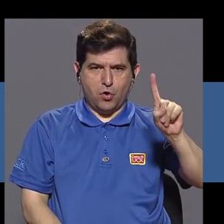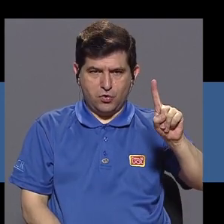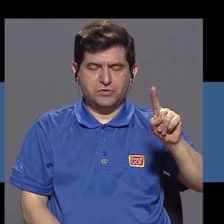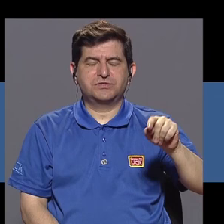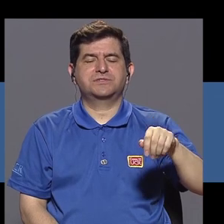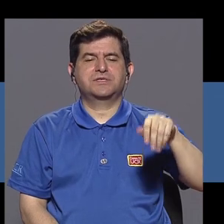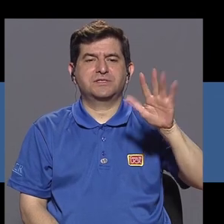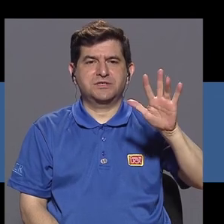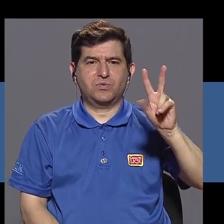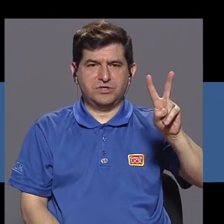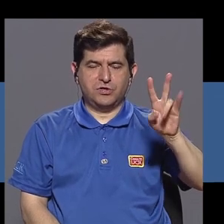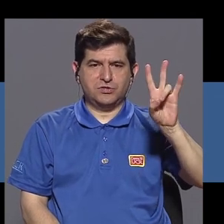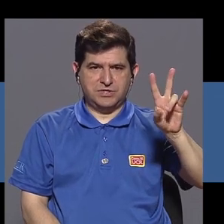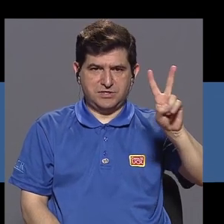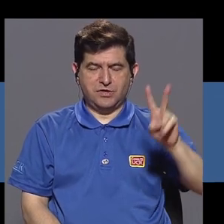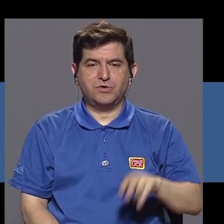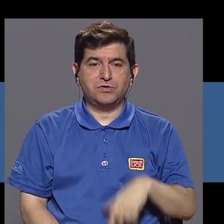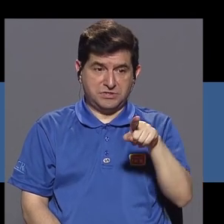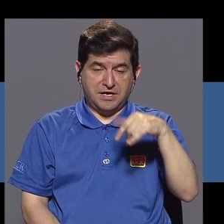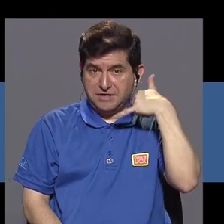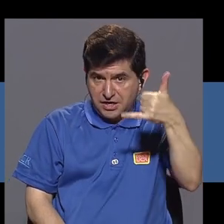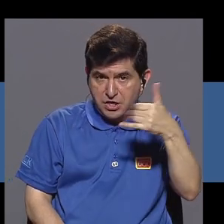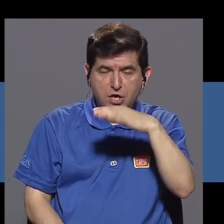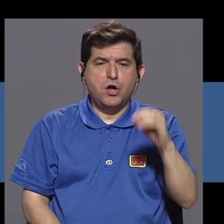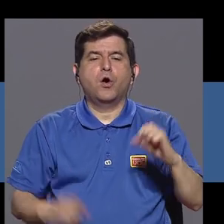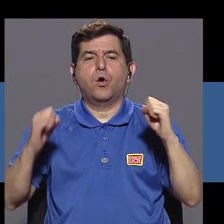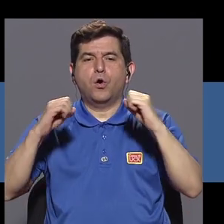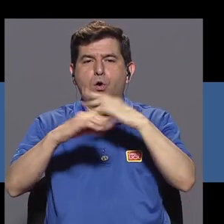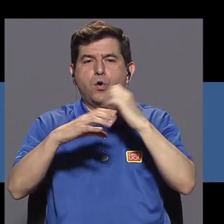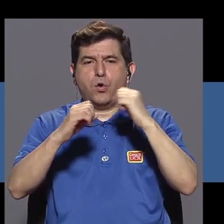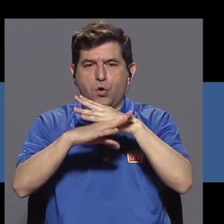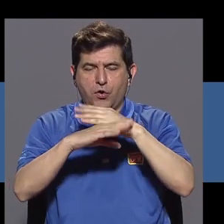2511-5272. Y dependiendo de su interés, puede también escribir a los correos